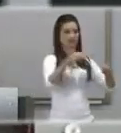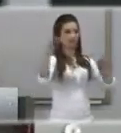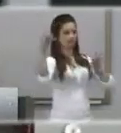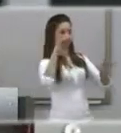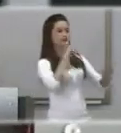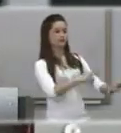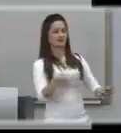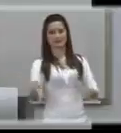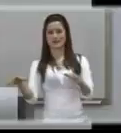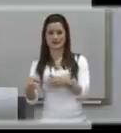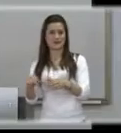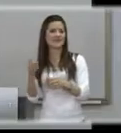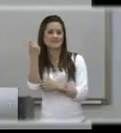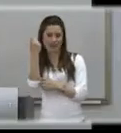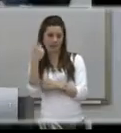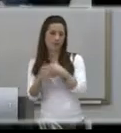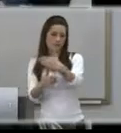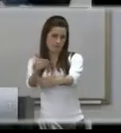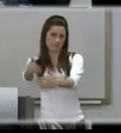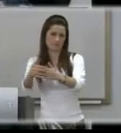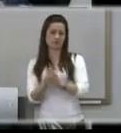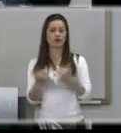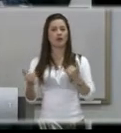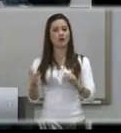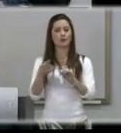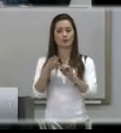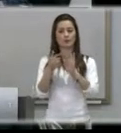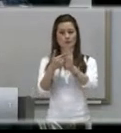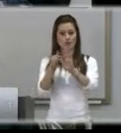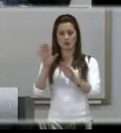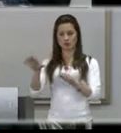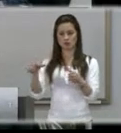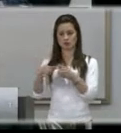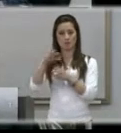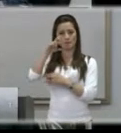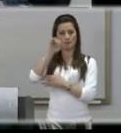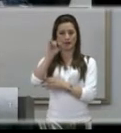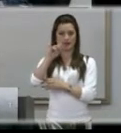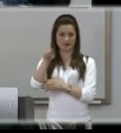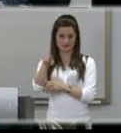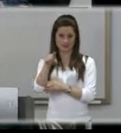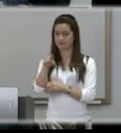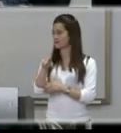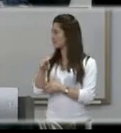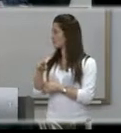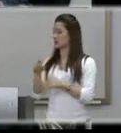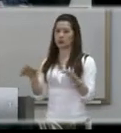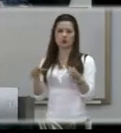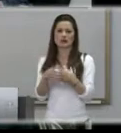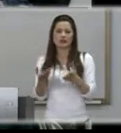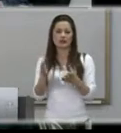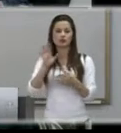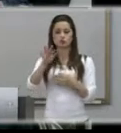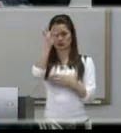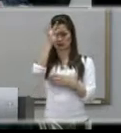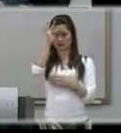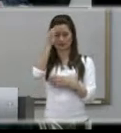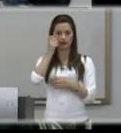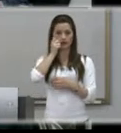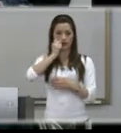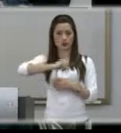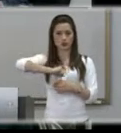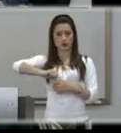primero, para quienes no conocen el trabajo de País, presentar quiénes somos. Somos una clínica de derechos humanos